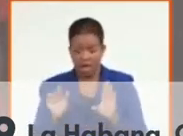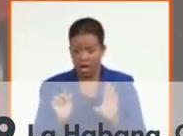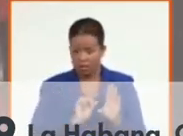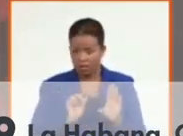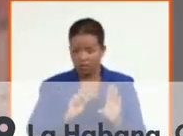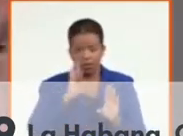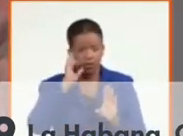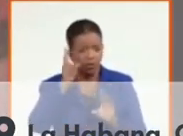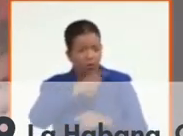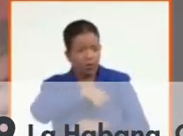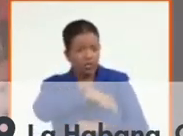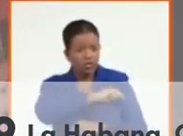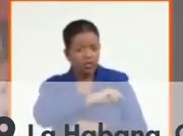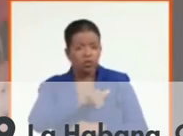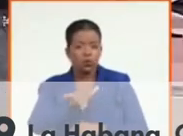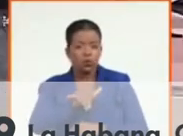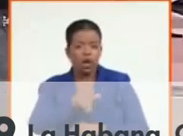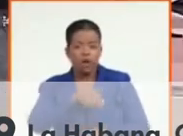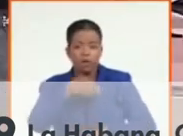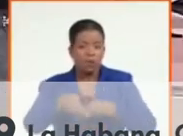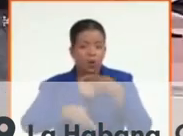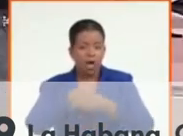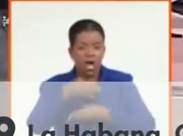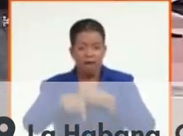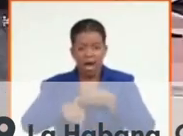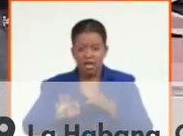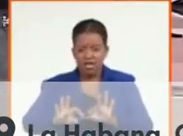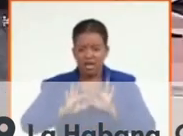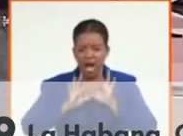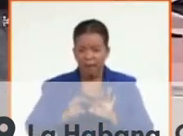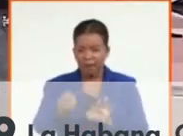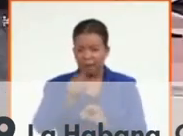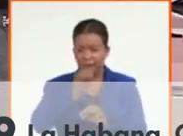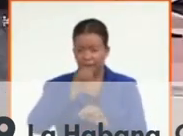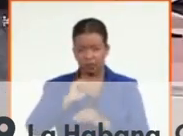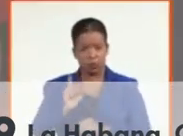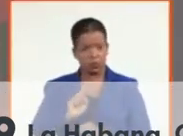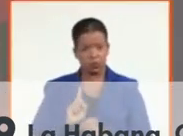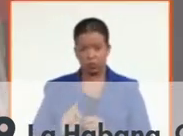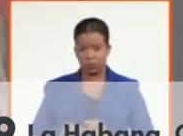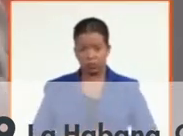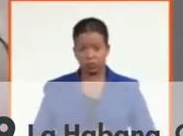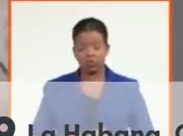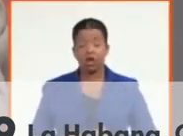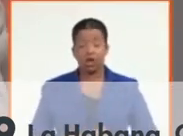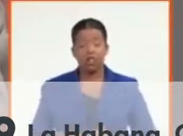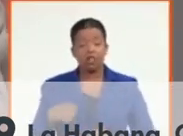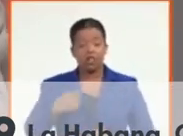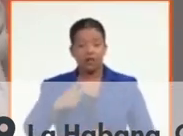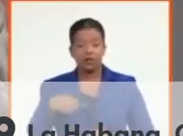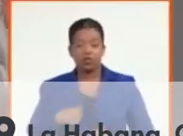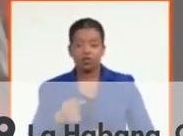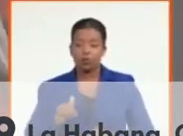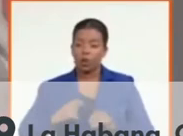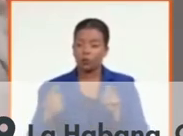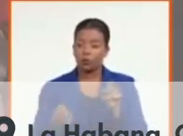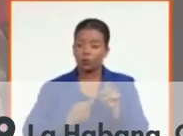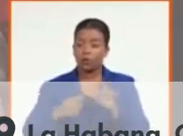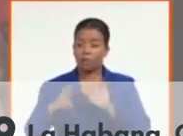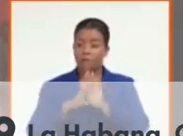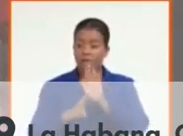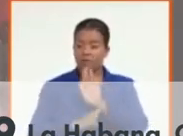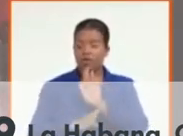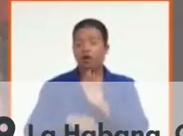la población de que no teníamos ninguna de esta situación entonces nos tenemos que ver de qué manera nosotros reaccionamos internamente con todas estas medidas y